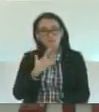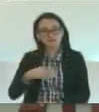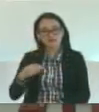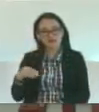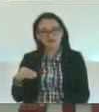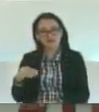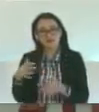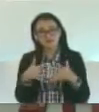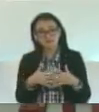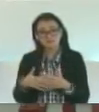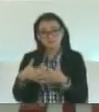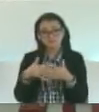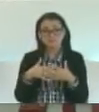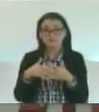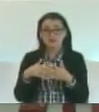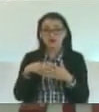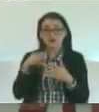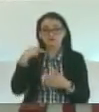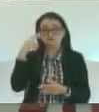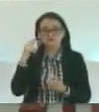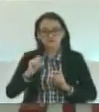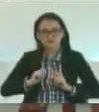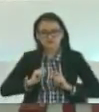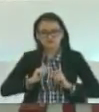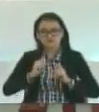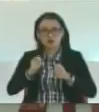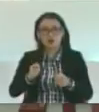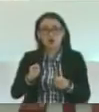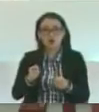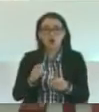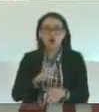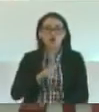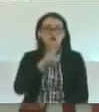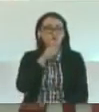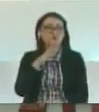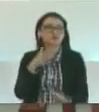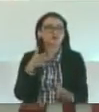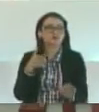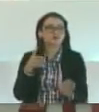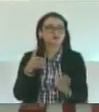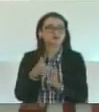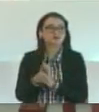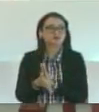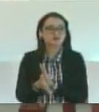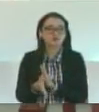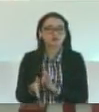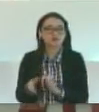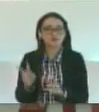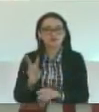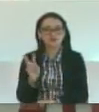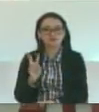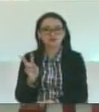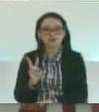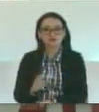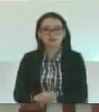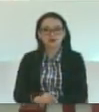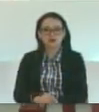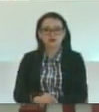Barack Obama dejó un legado nefasto sobre Venezuela, porque declaró a Venezuela